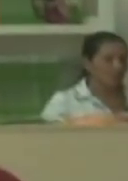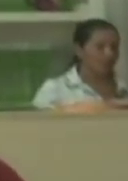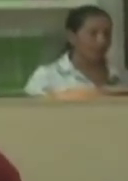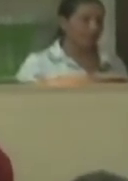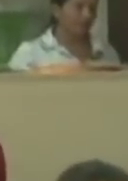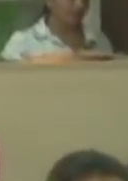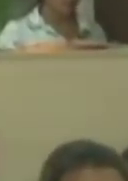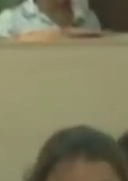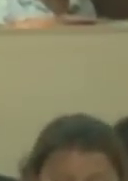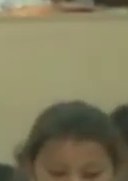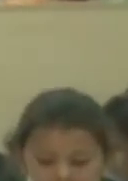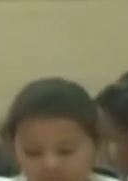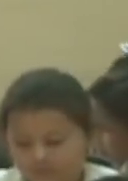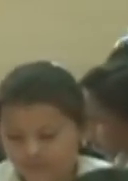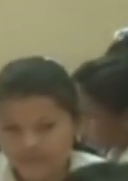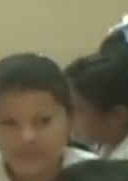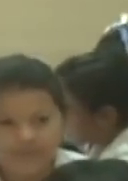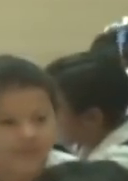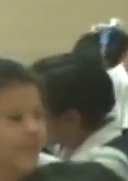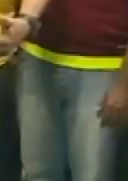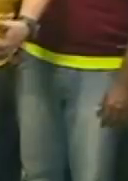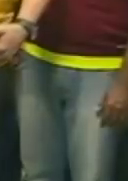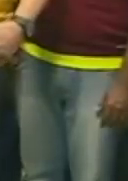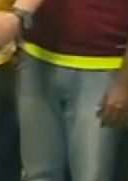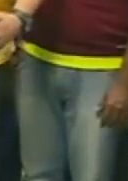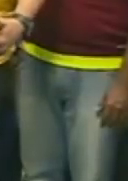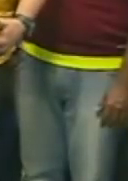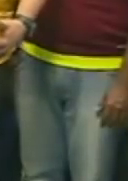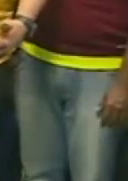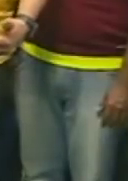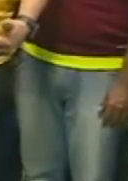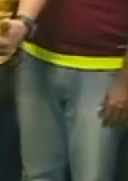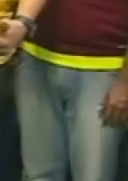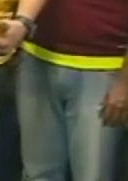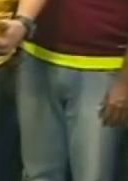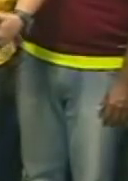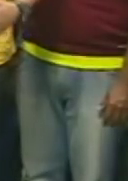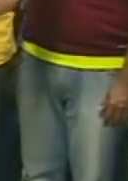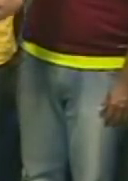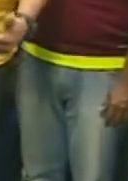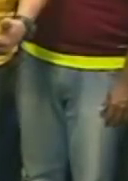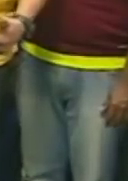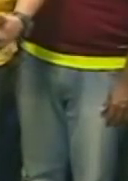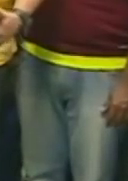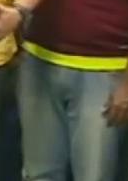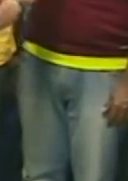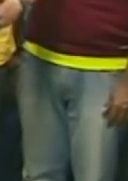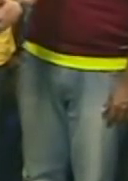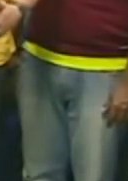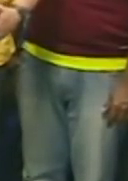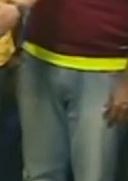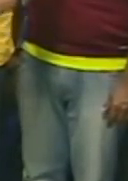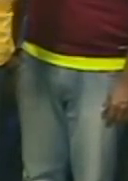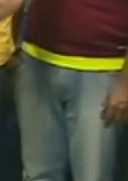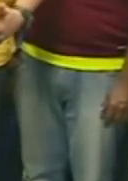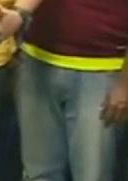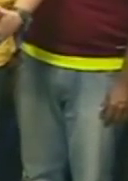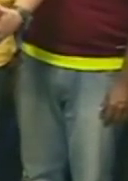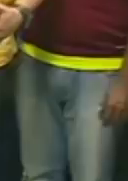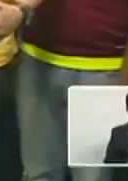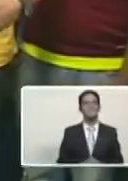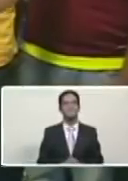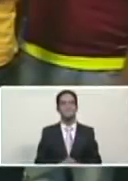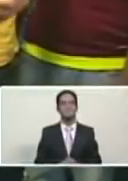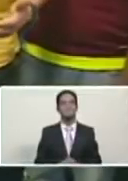instrucción, y cuando imperios nos atacan, nos avasallan, la respuesta es concreta. La respuesta son